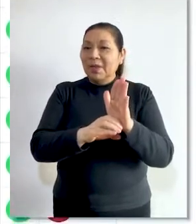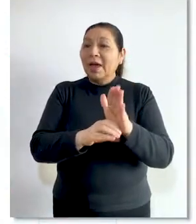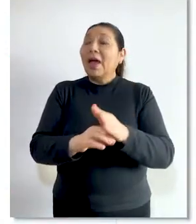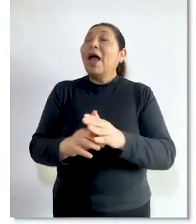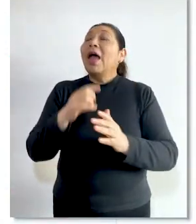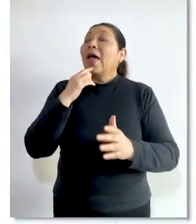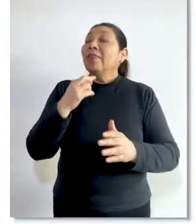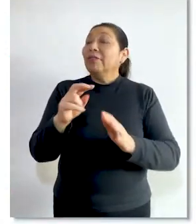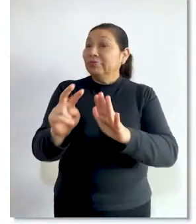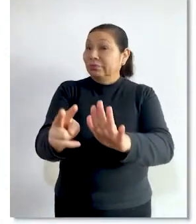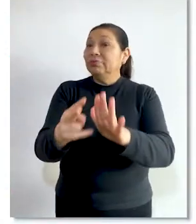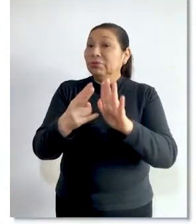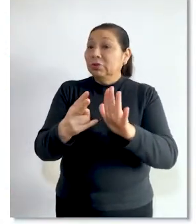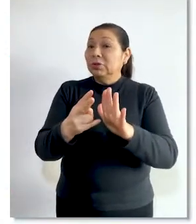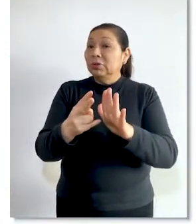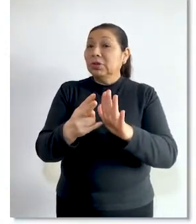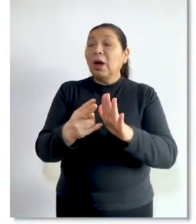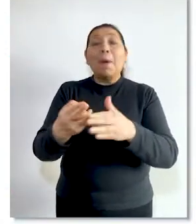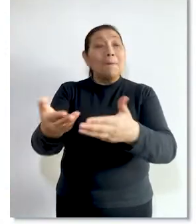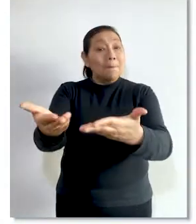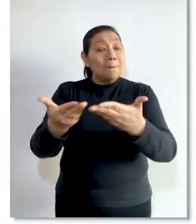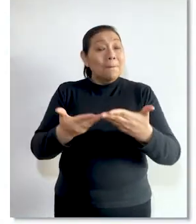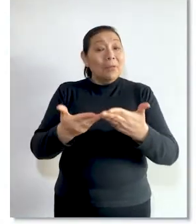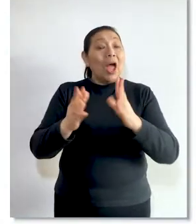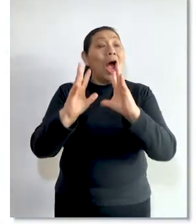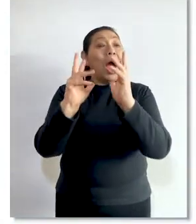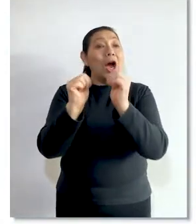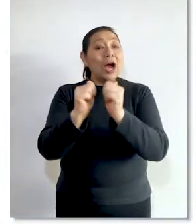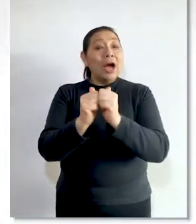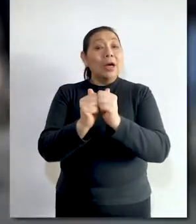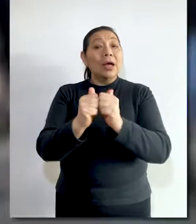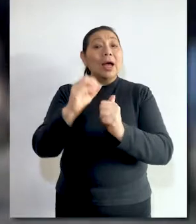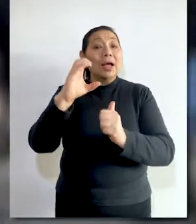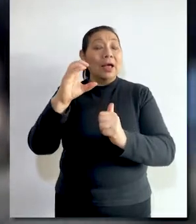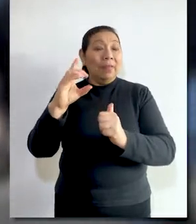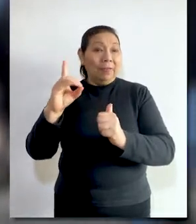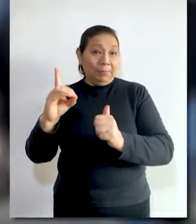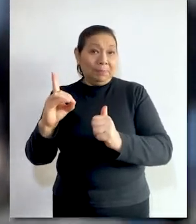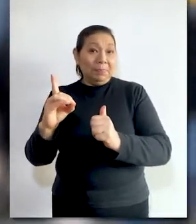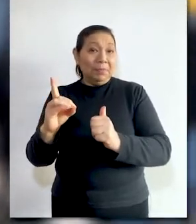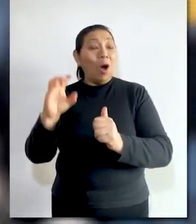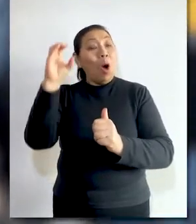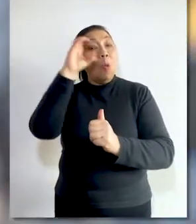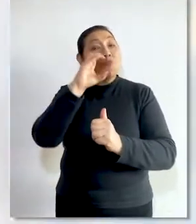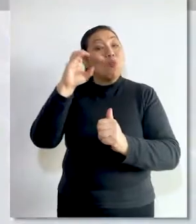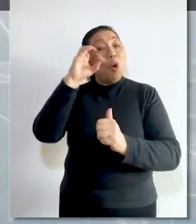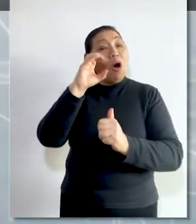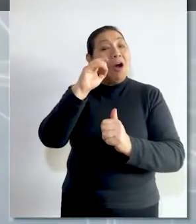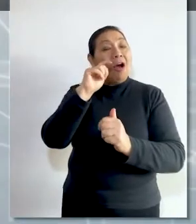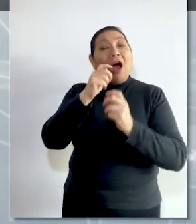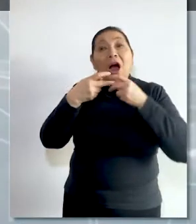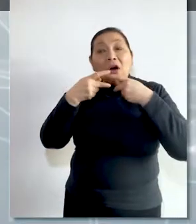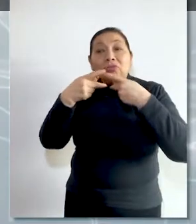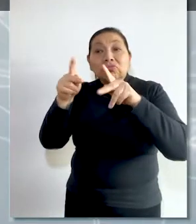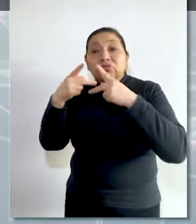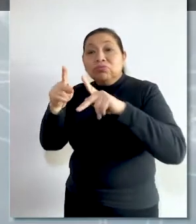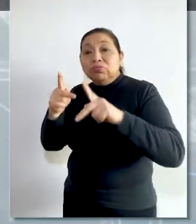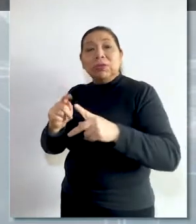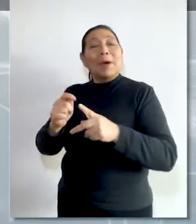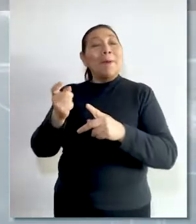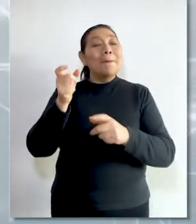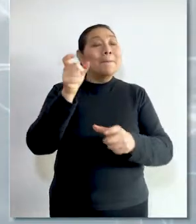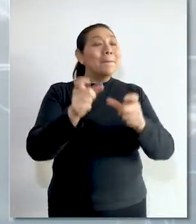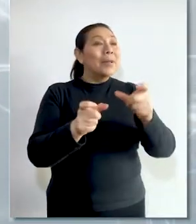en la décima séptima edición del concurso organizado por la asociación ciudadanos al día se buscó reconocer y